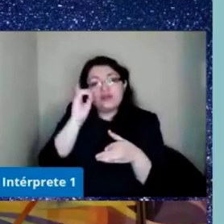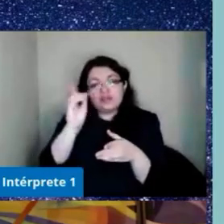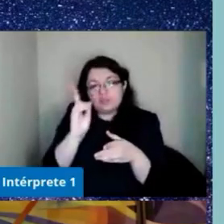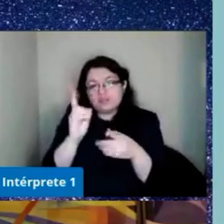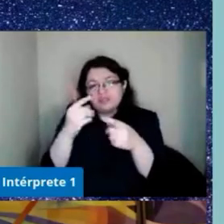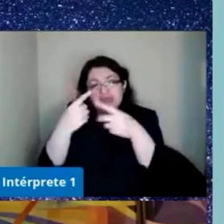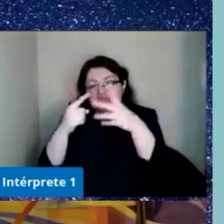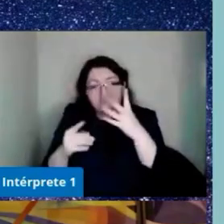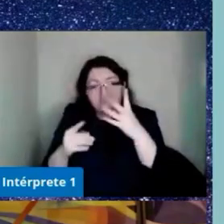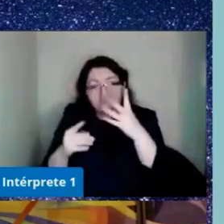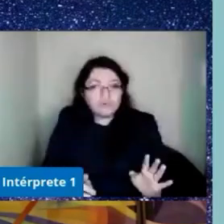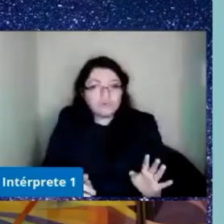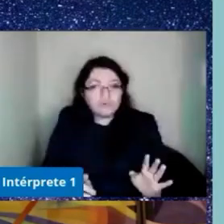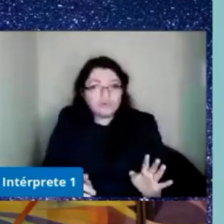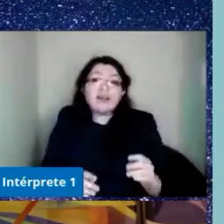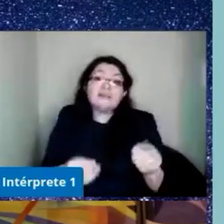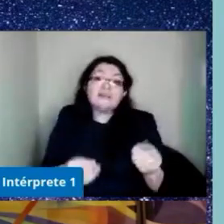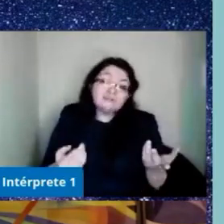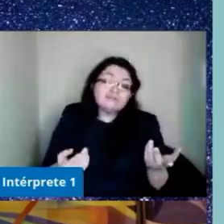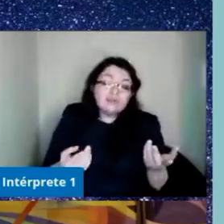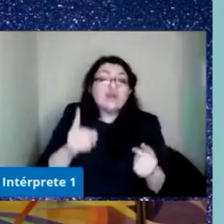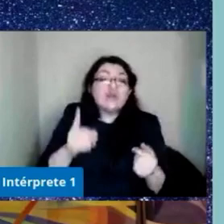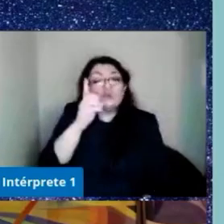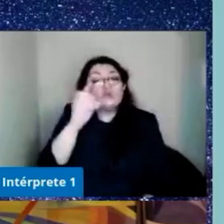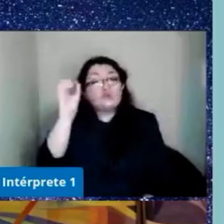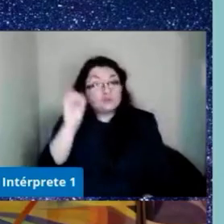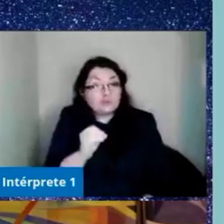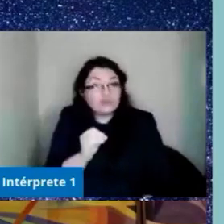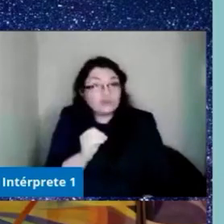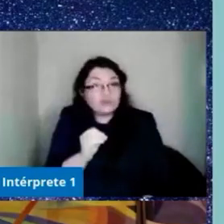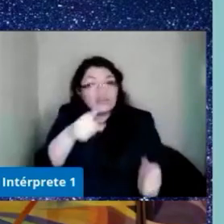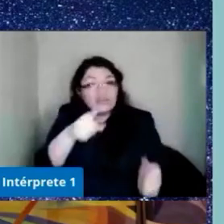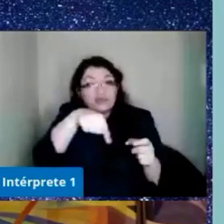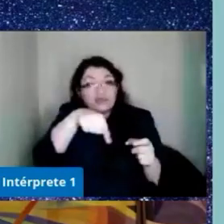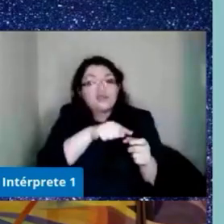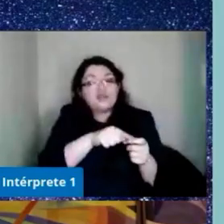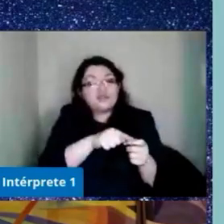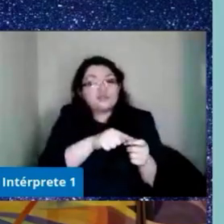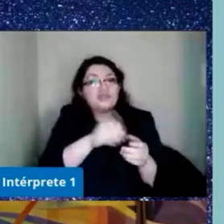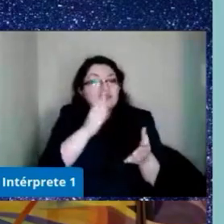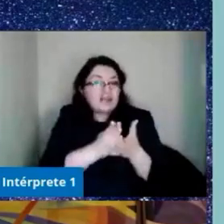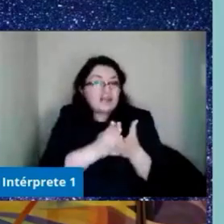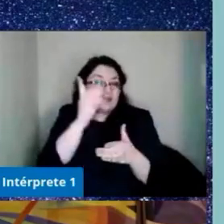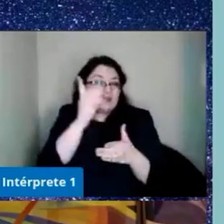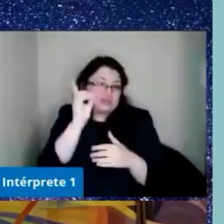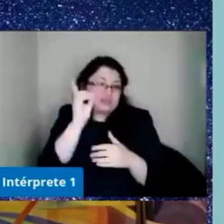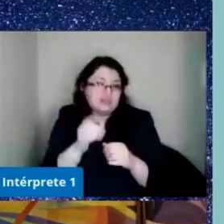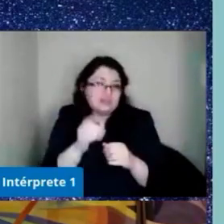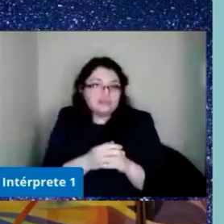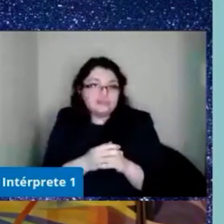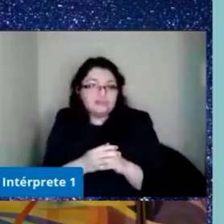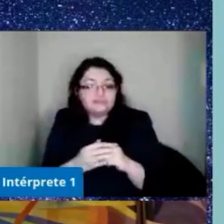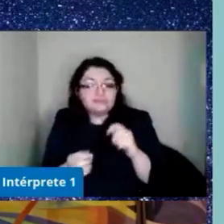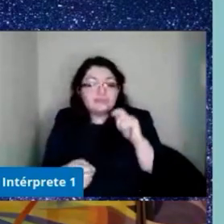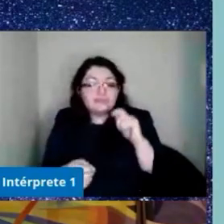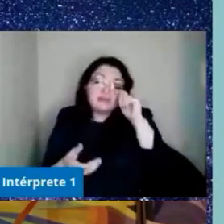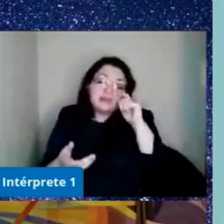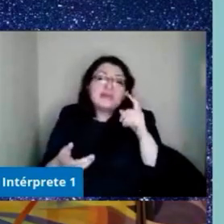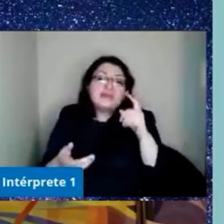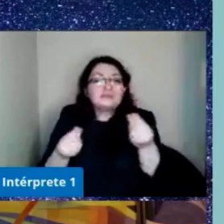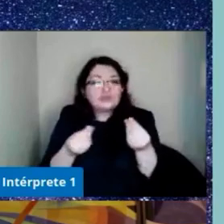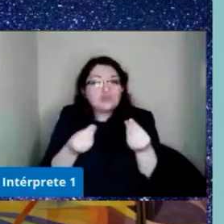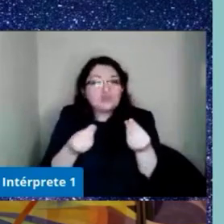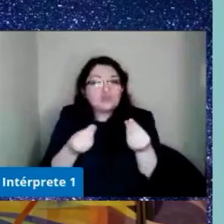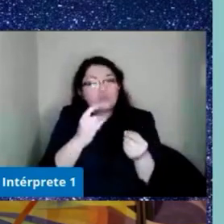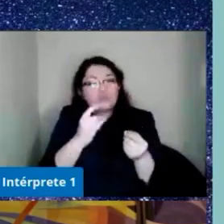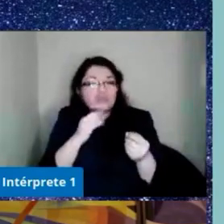¿Sí? Que por lo menos el 1% de sus trabajadores tenga discapacidad. Entonces es una suerte de cuota